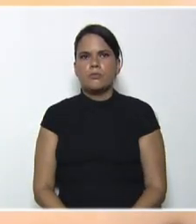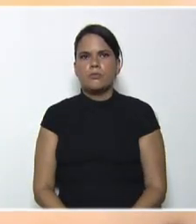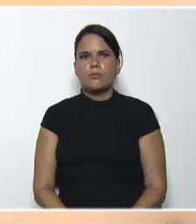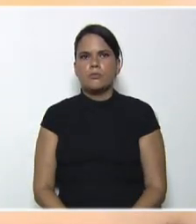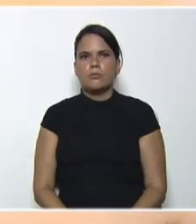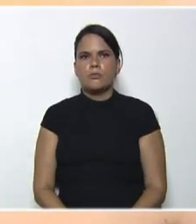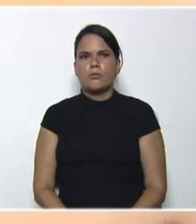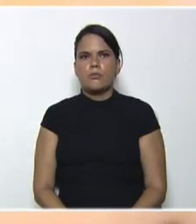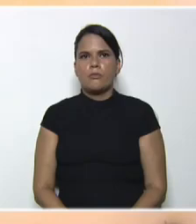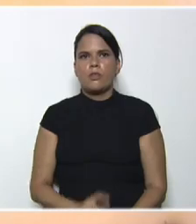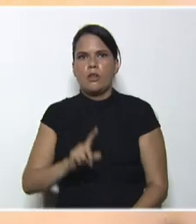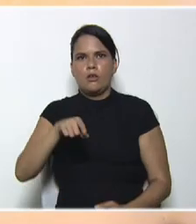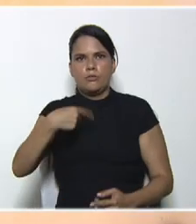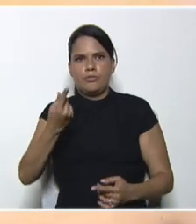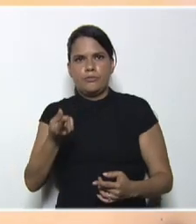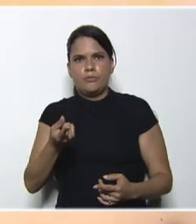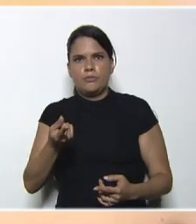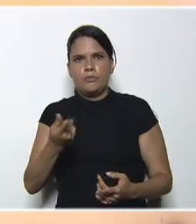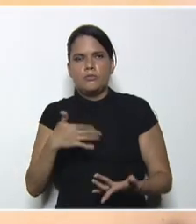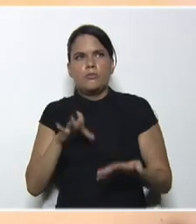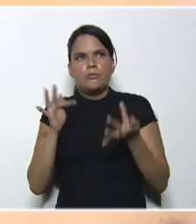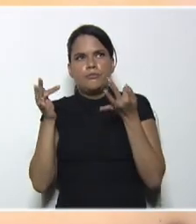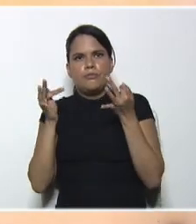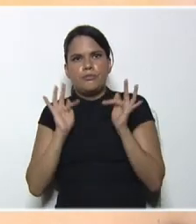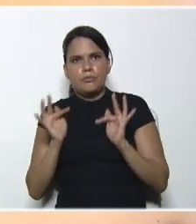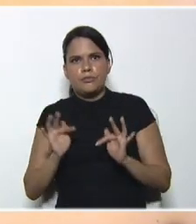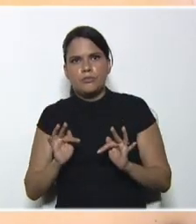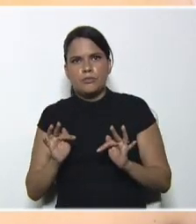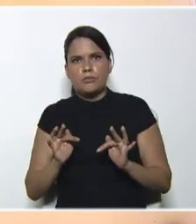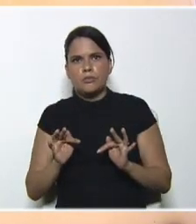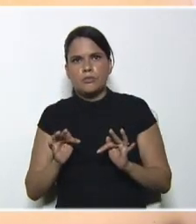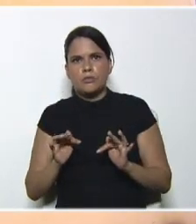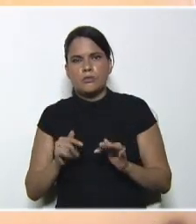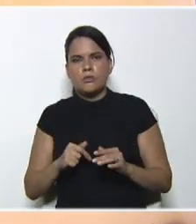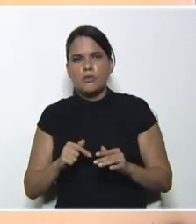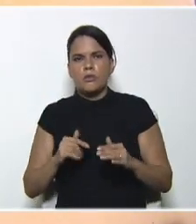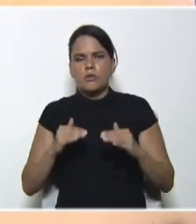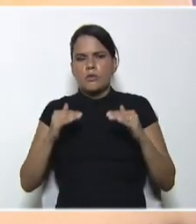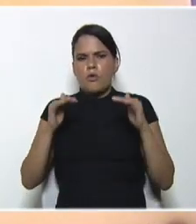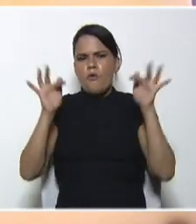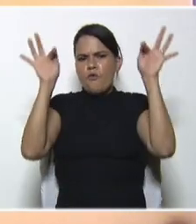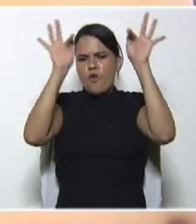Esta ramificación del medio, su estructura